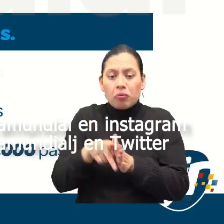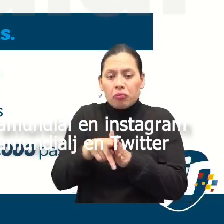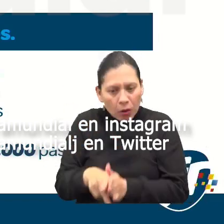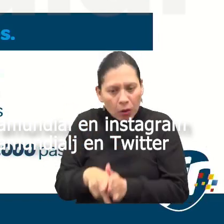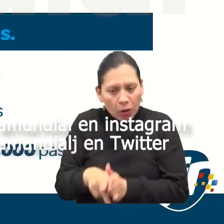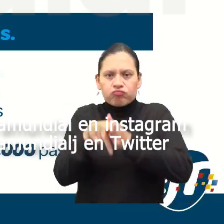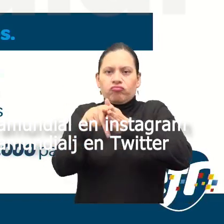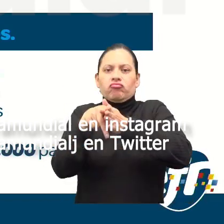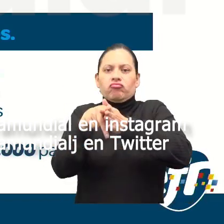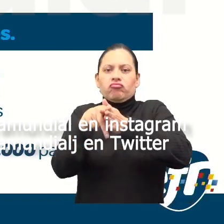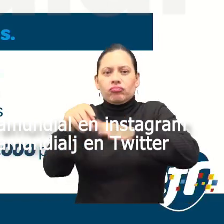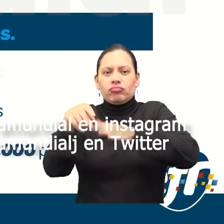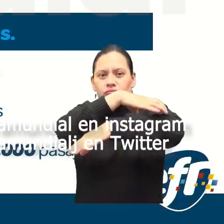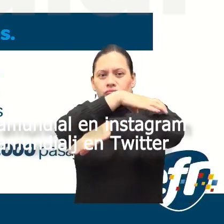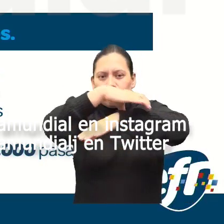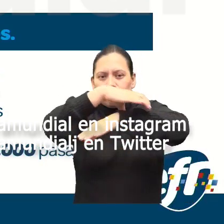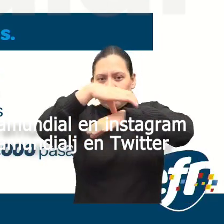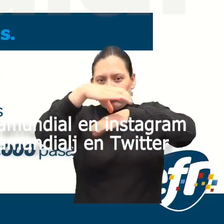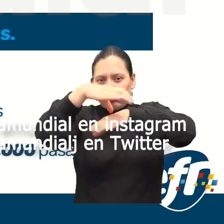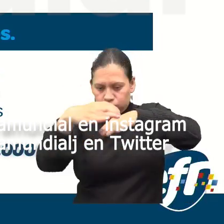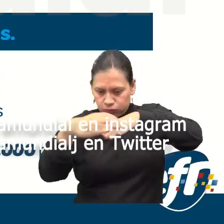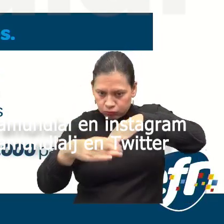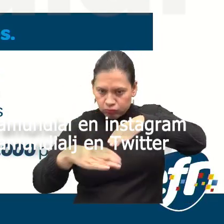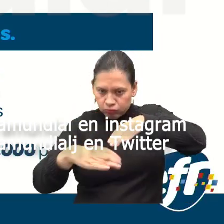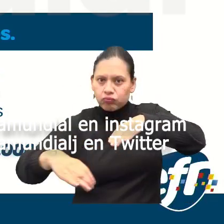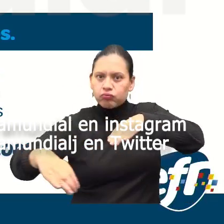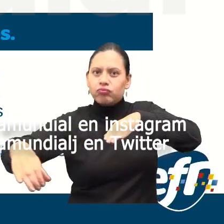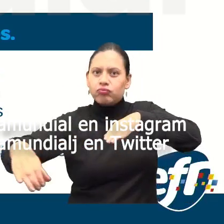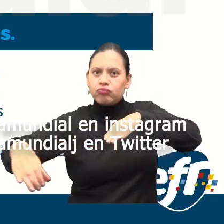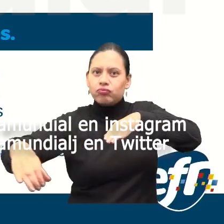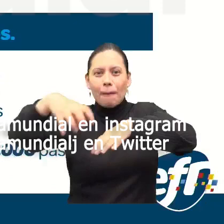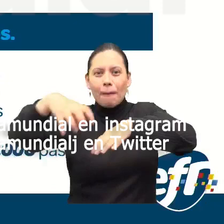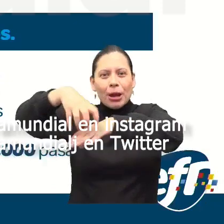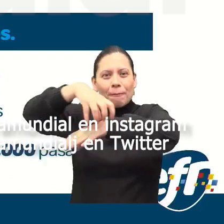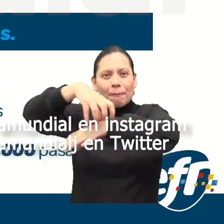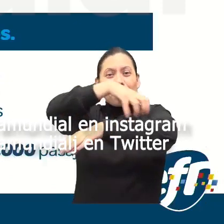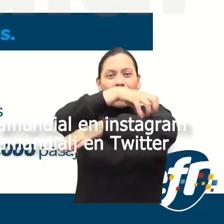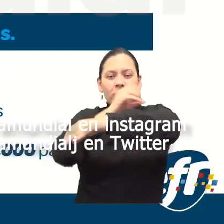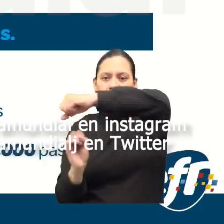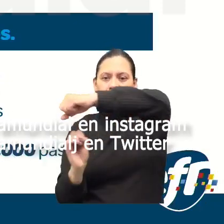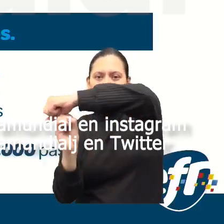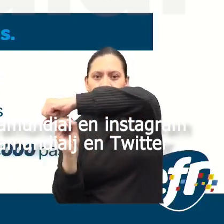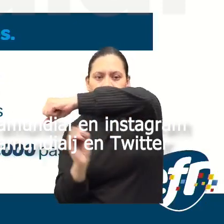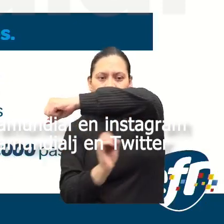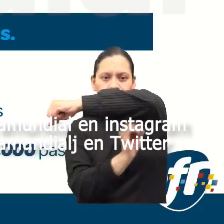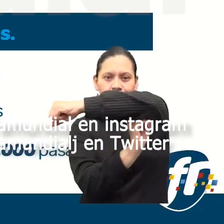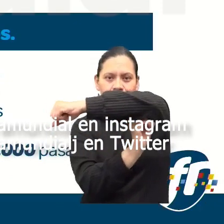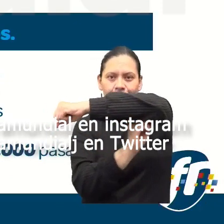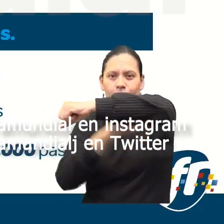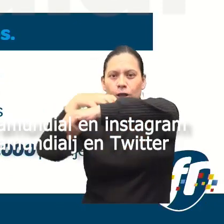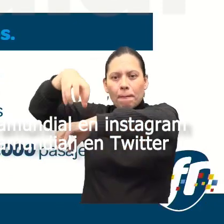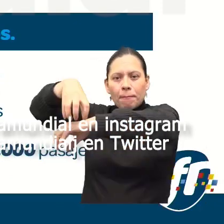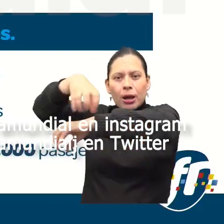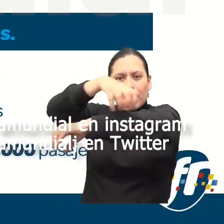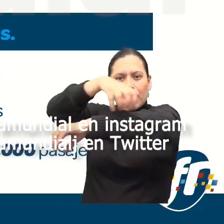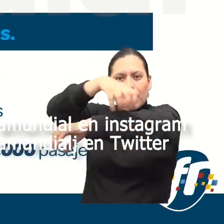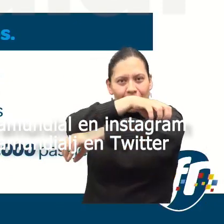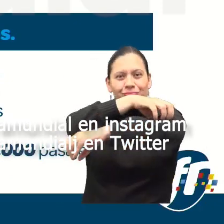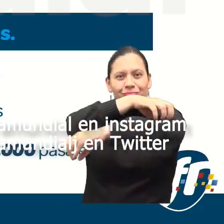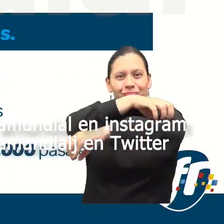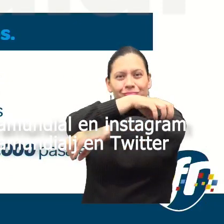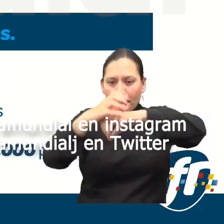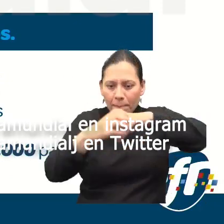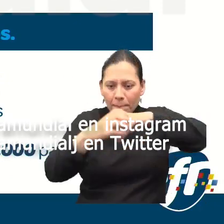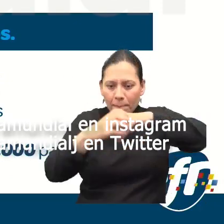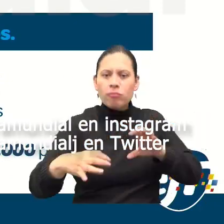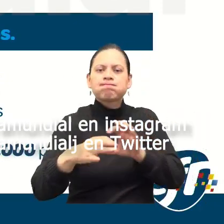pasajeros ascienden y descienden al sistema en una estación elevada sobre ese puente, y se pueden integrar físicamente con Transmilenio, es